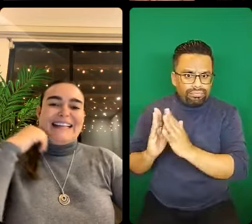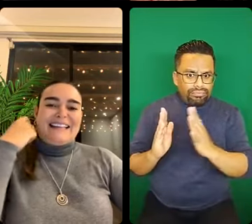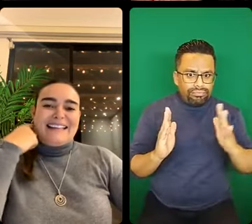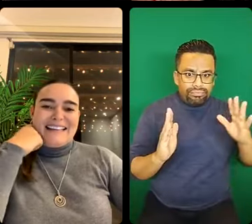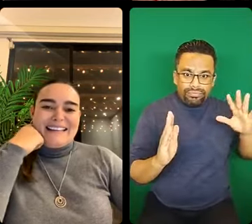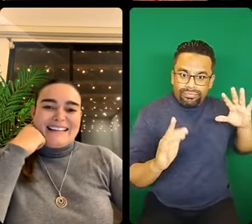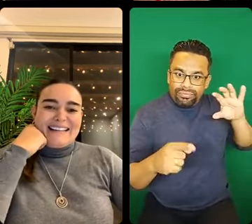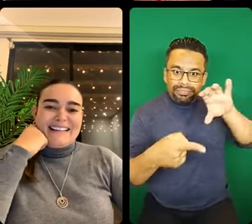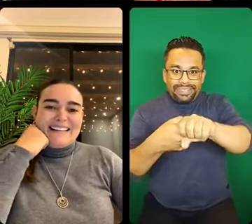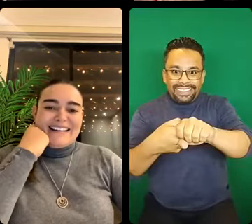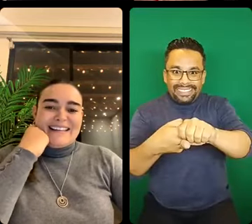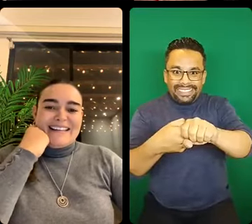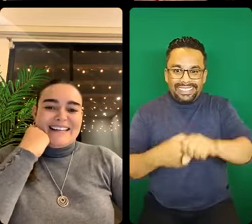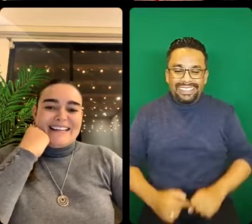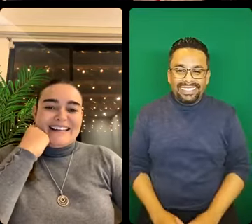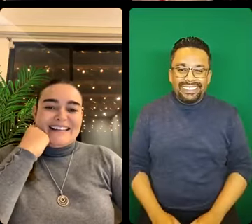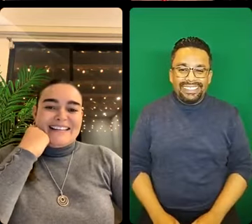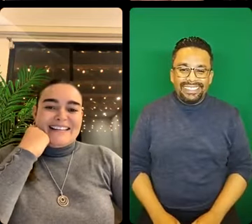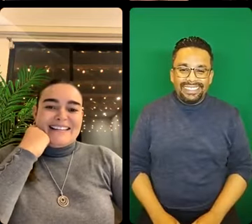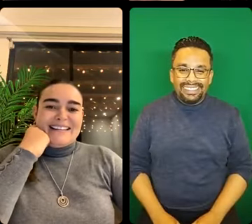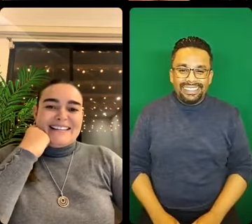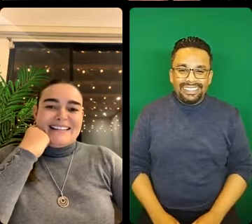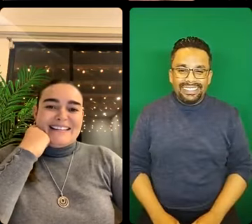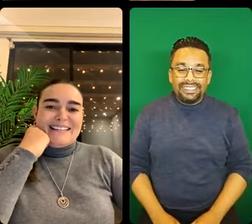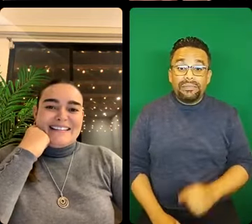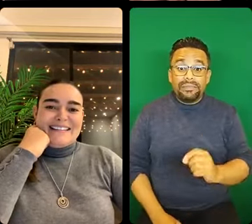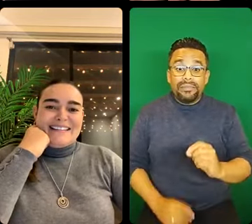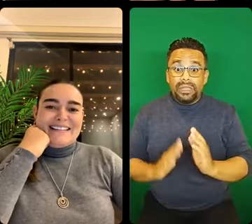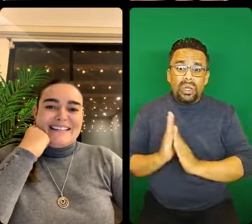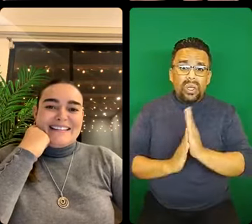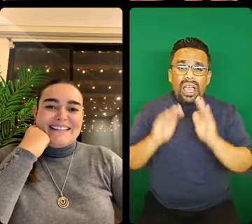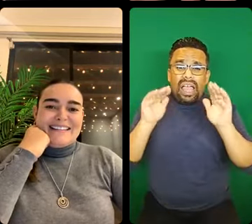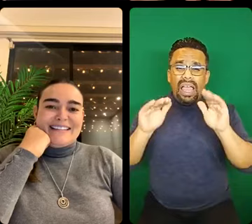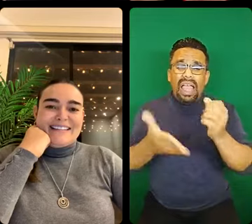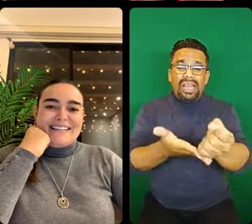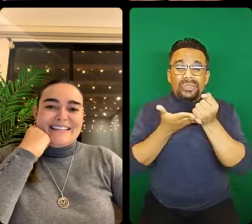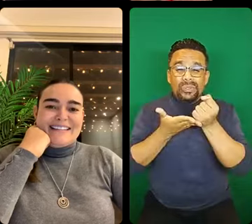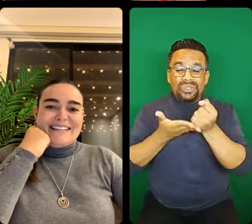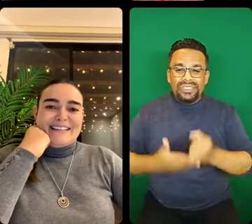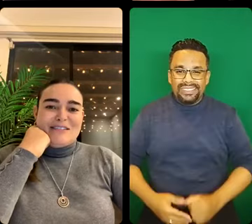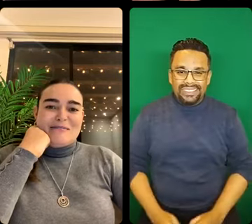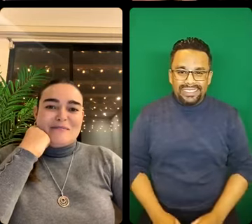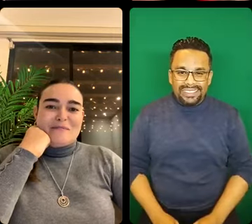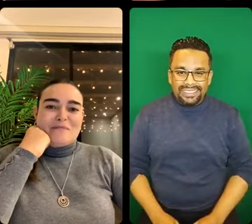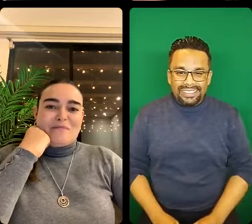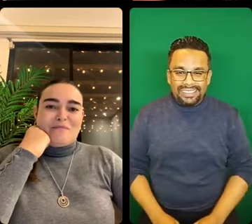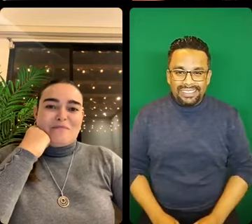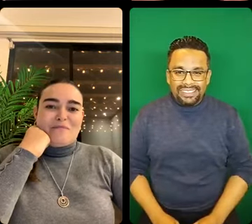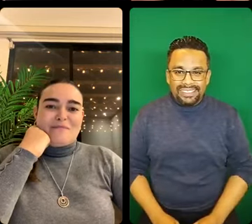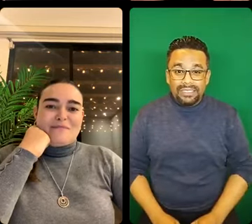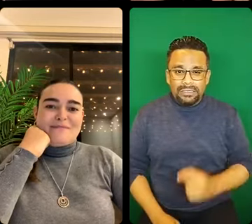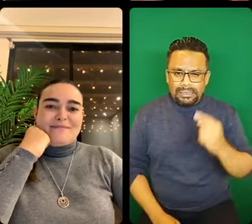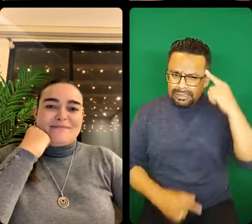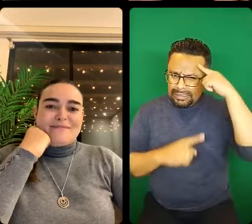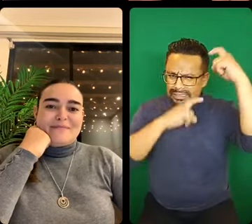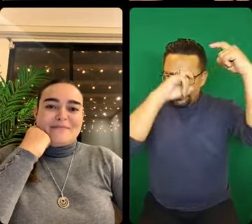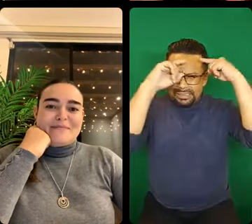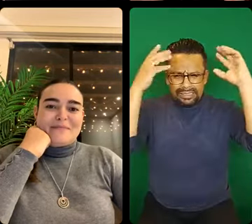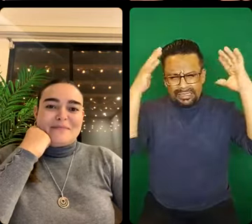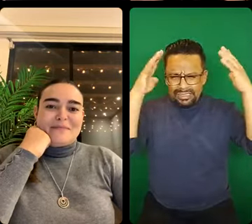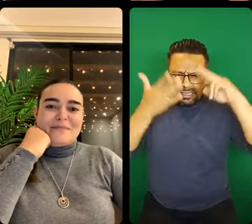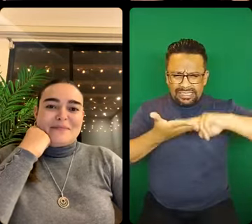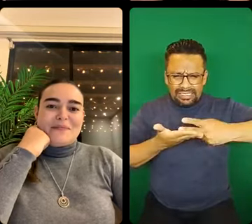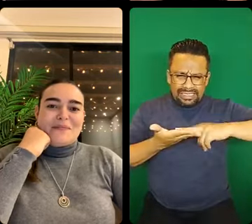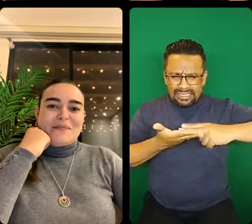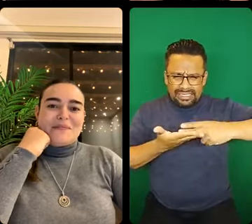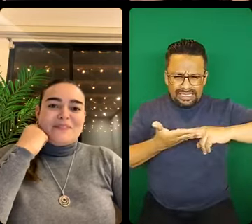Andrés Felipe González, Socorro, María Paula Montenegro Lozano, Solo Pesadillas, Óscar